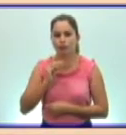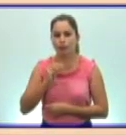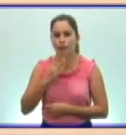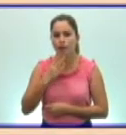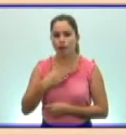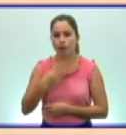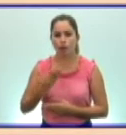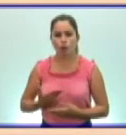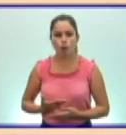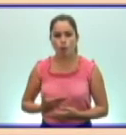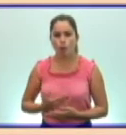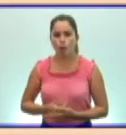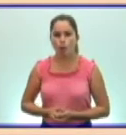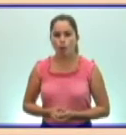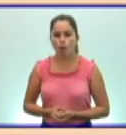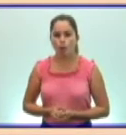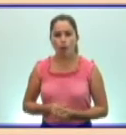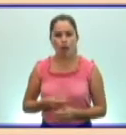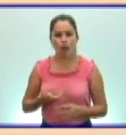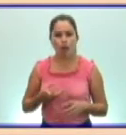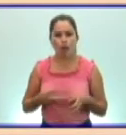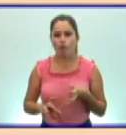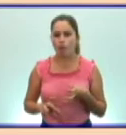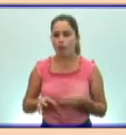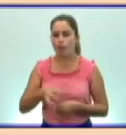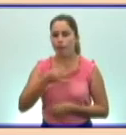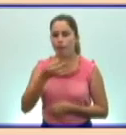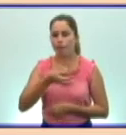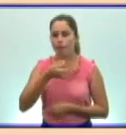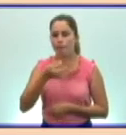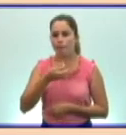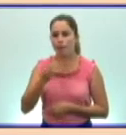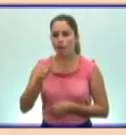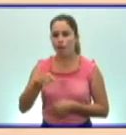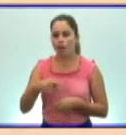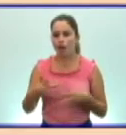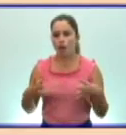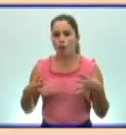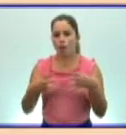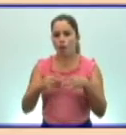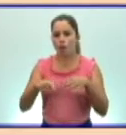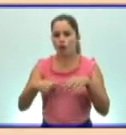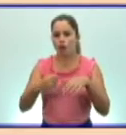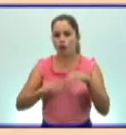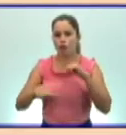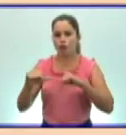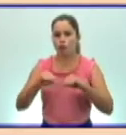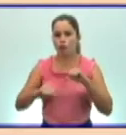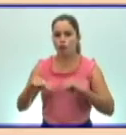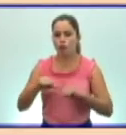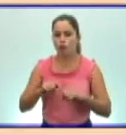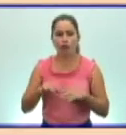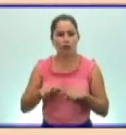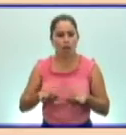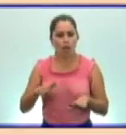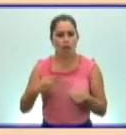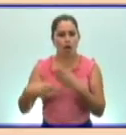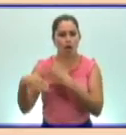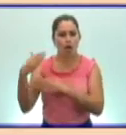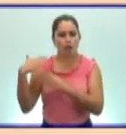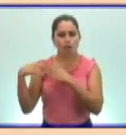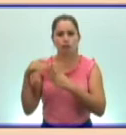cómo o la forma de expresar la composición de las disoluciones. Ya de cursos anteriores,